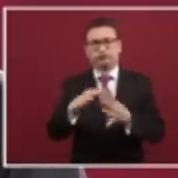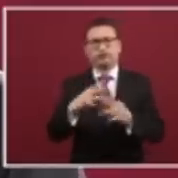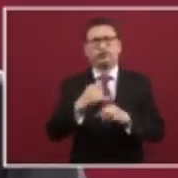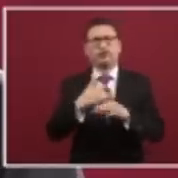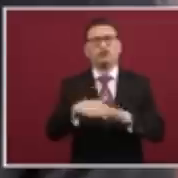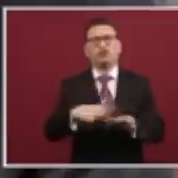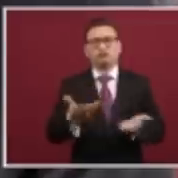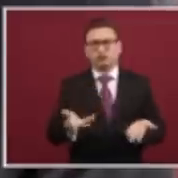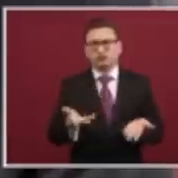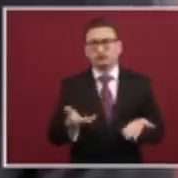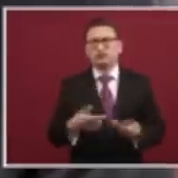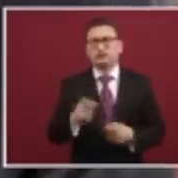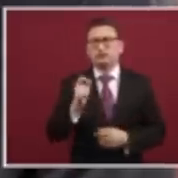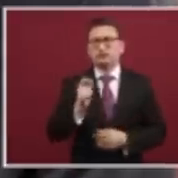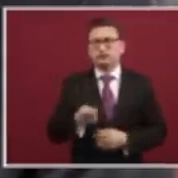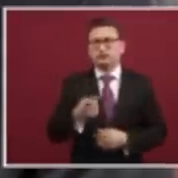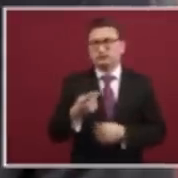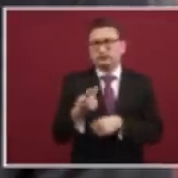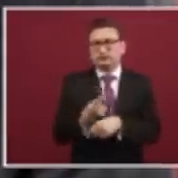informarles sobre